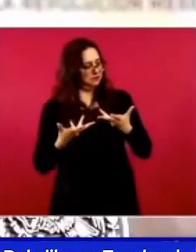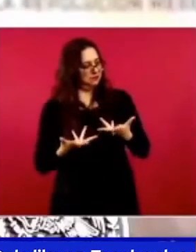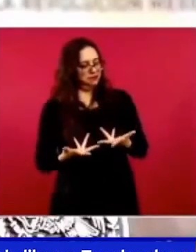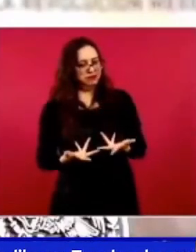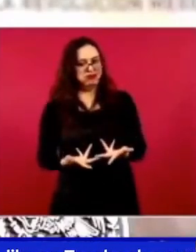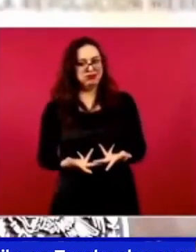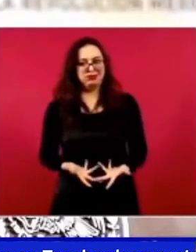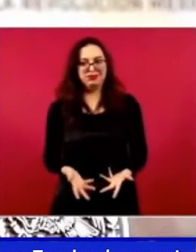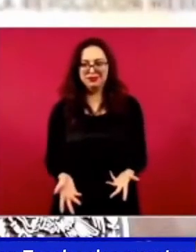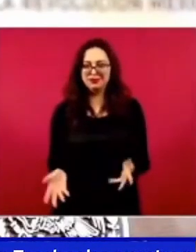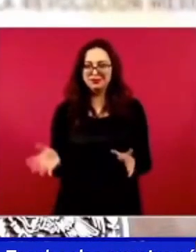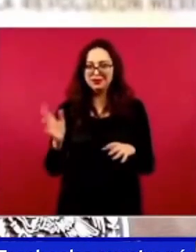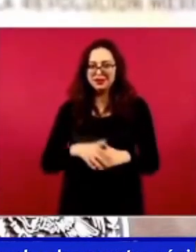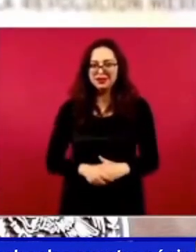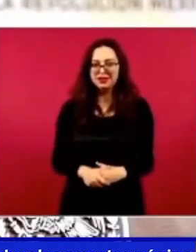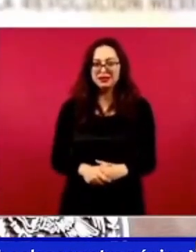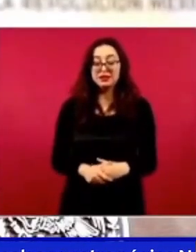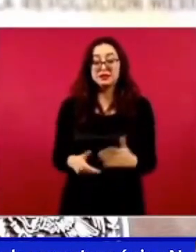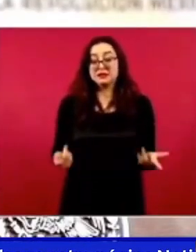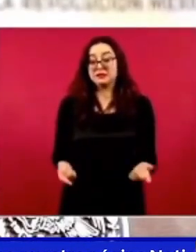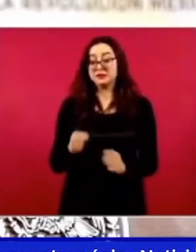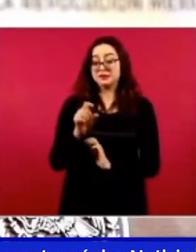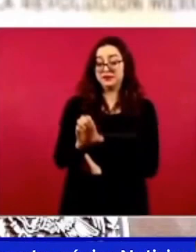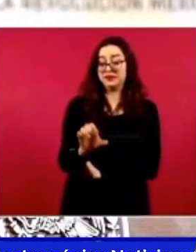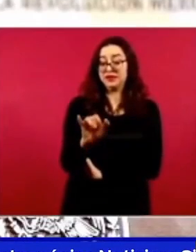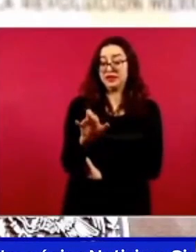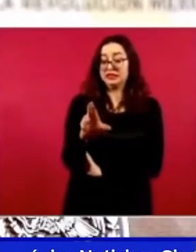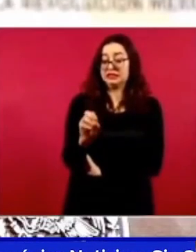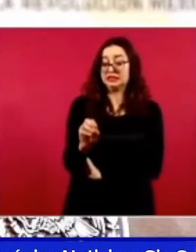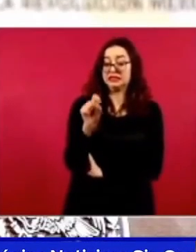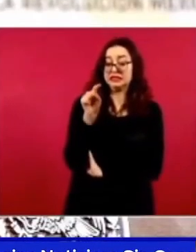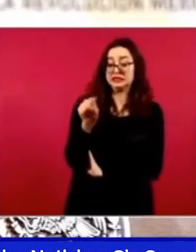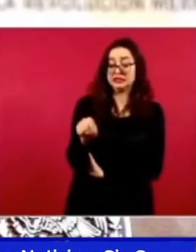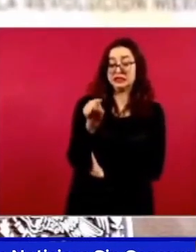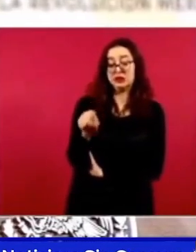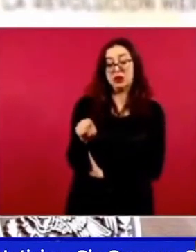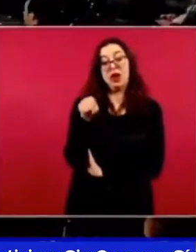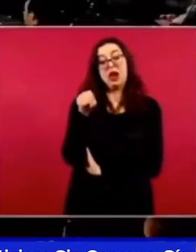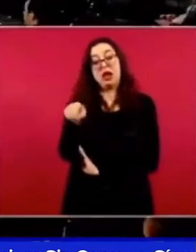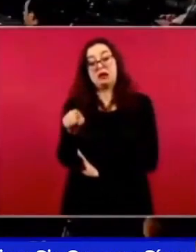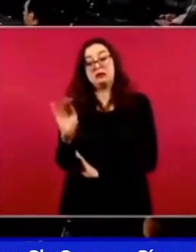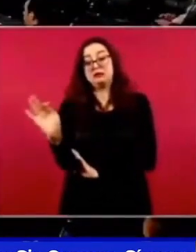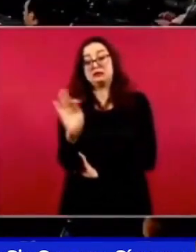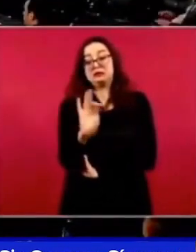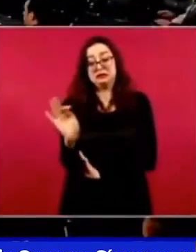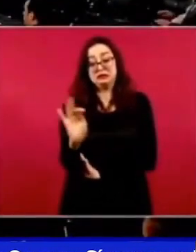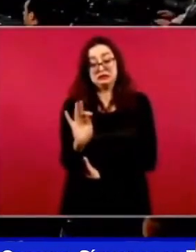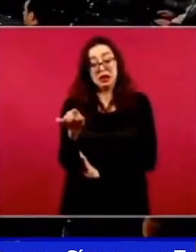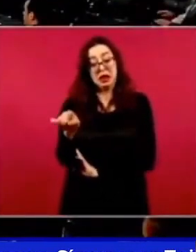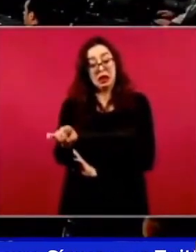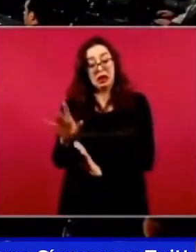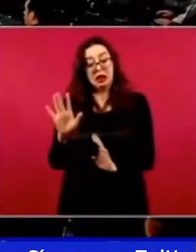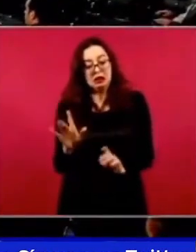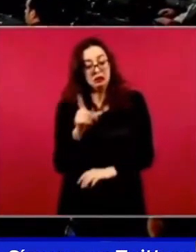de que pudo ser un autoatentado, no porque él se lo